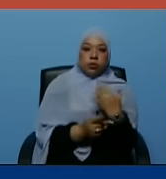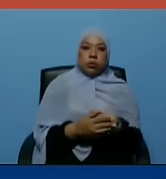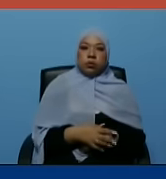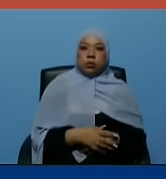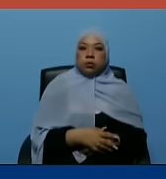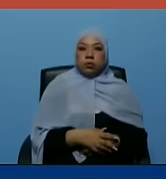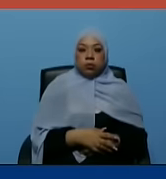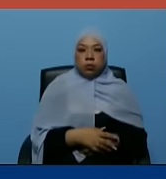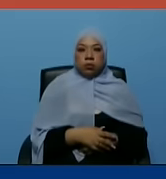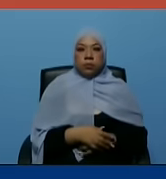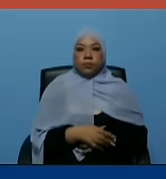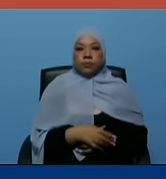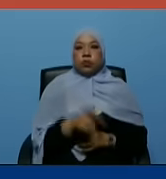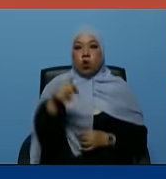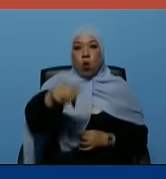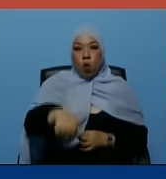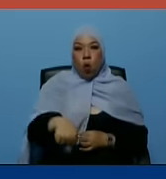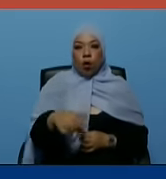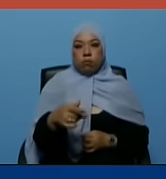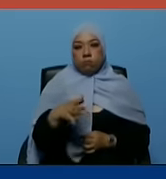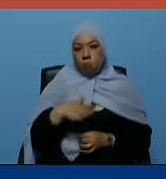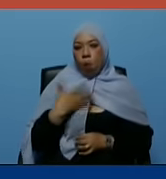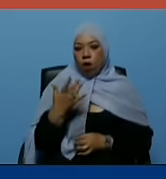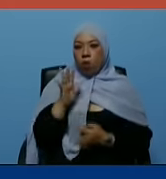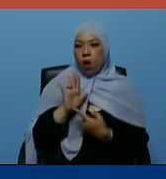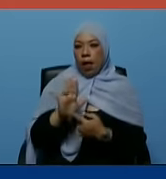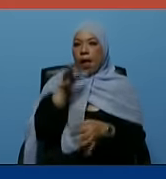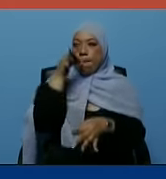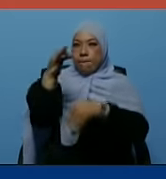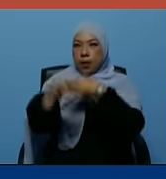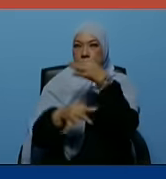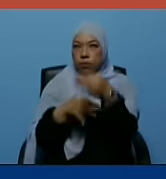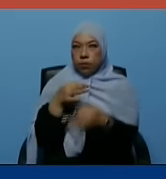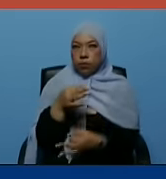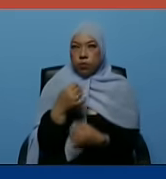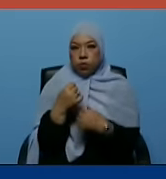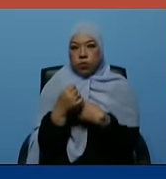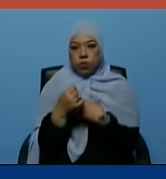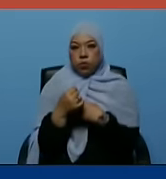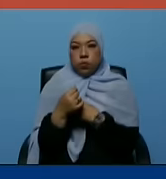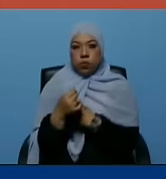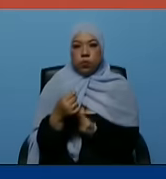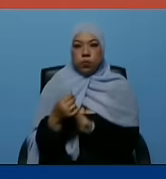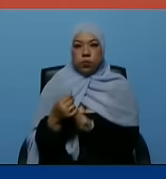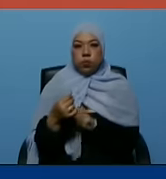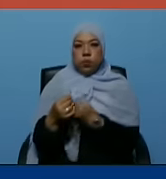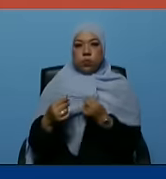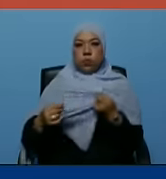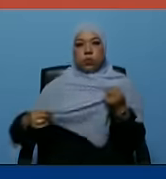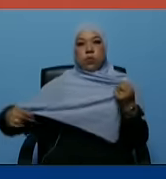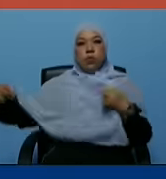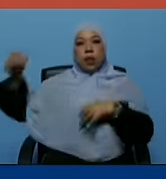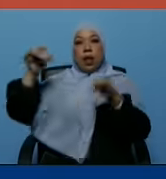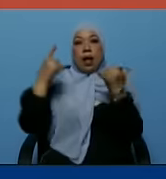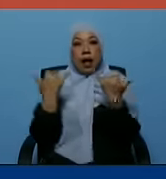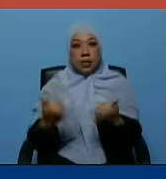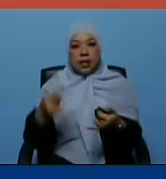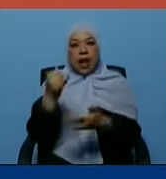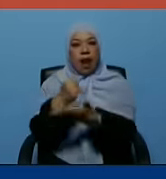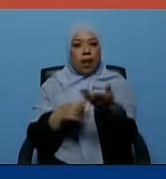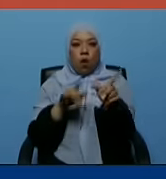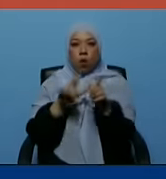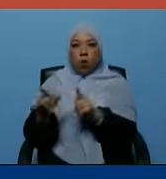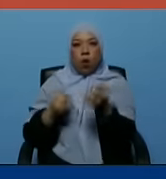yo puedo decirle hoy que ya están certificados, inscritos